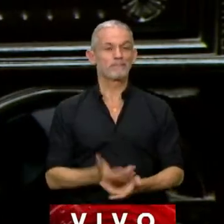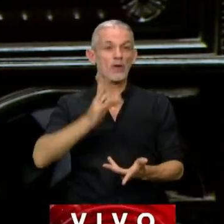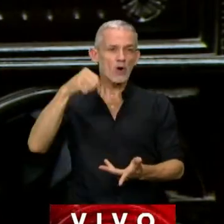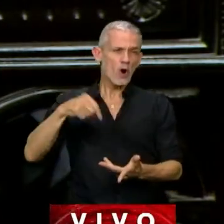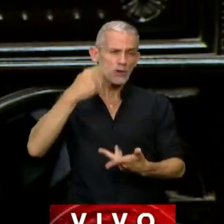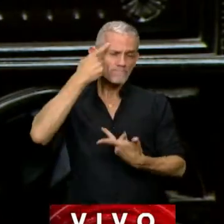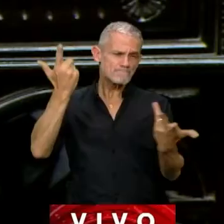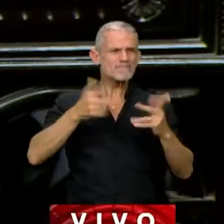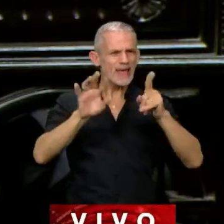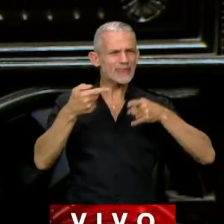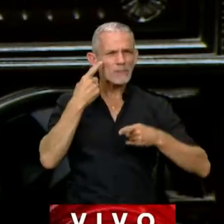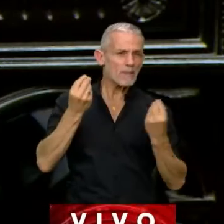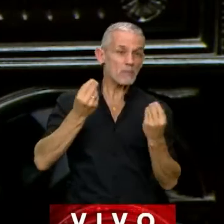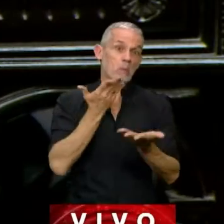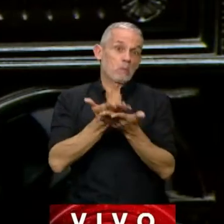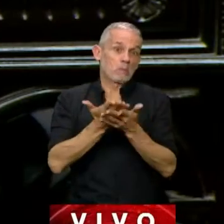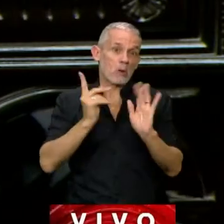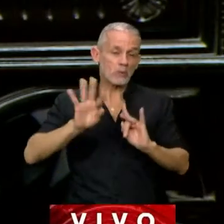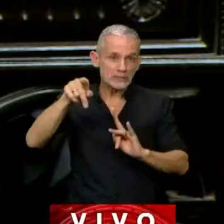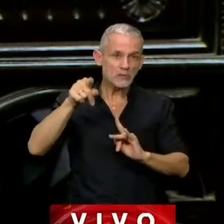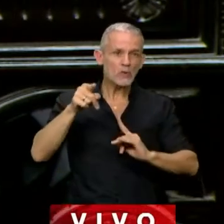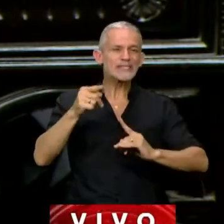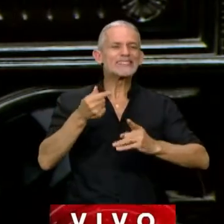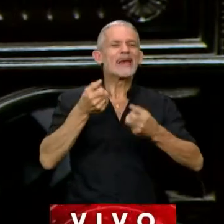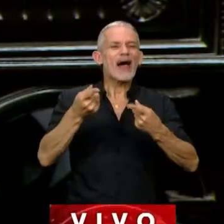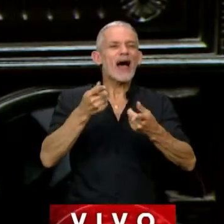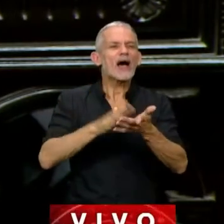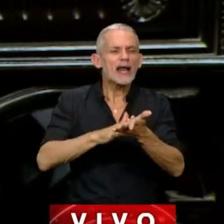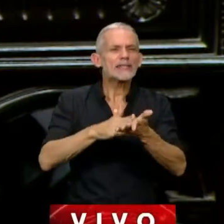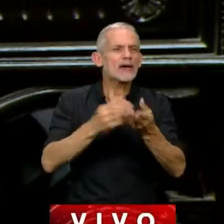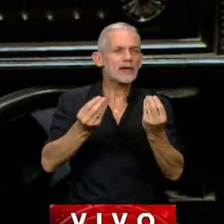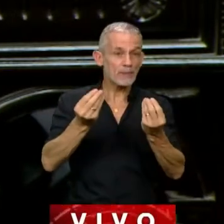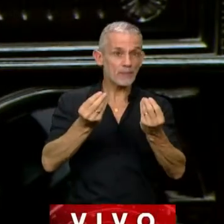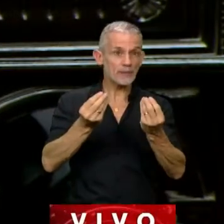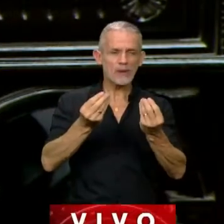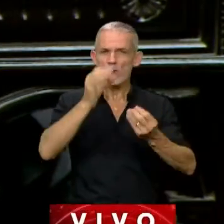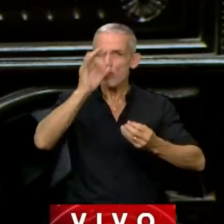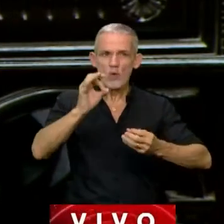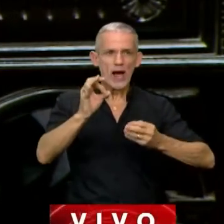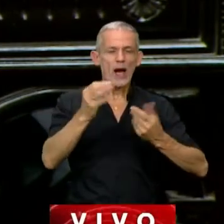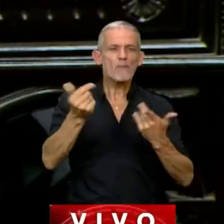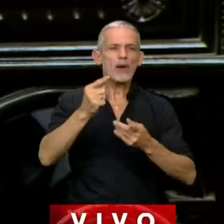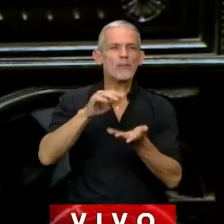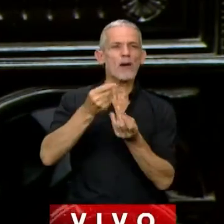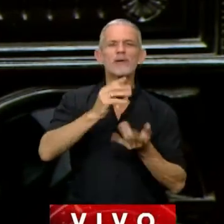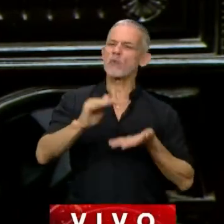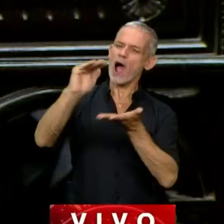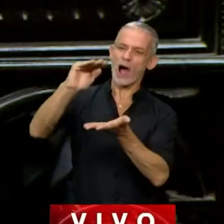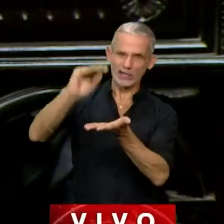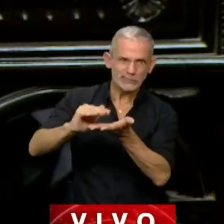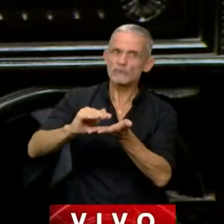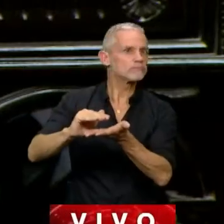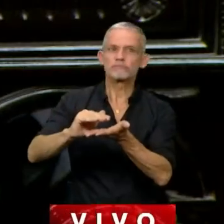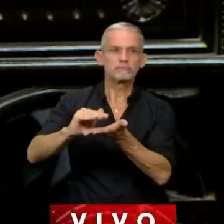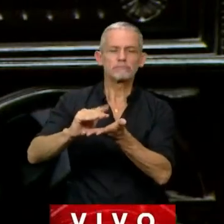Hoy creo que también vamos a escuchar una propuesta de que se garantice que en ningún caso eso puede disminuir a un